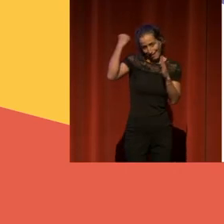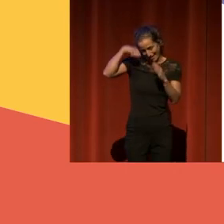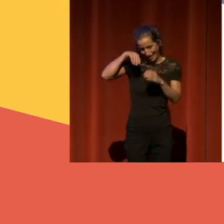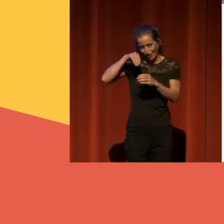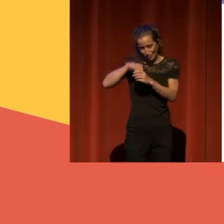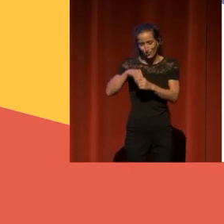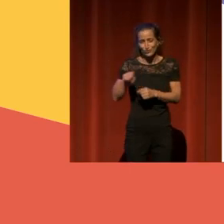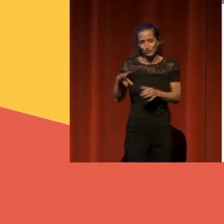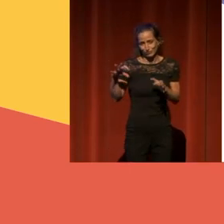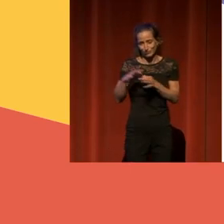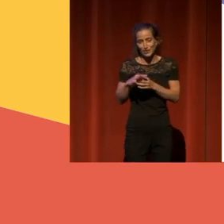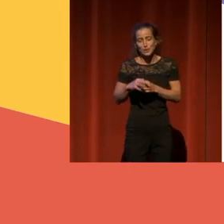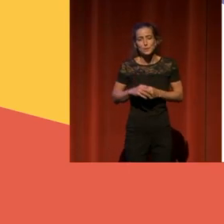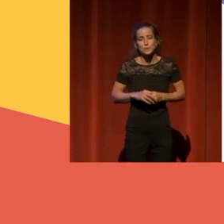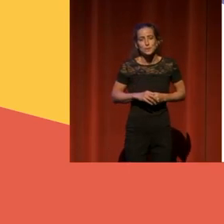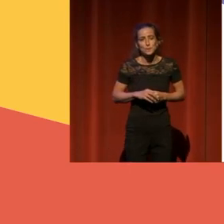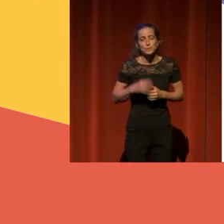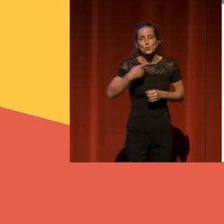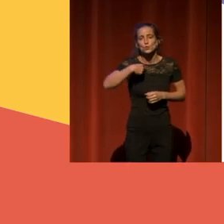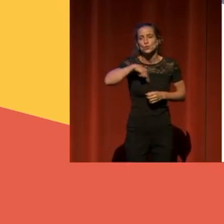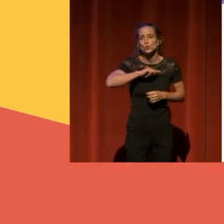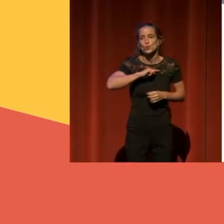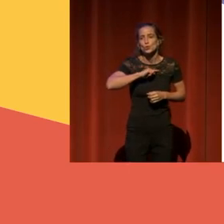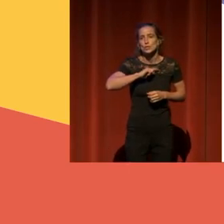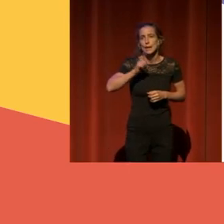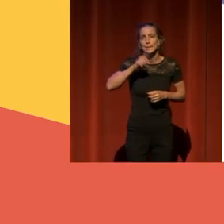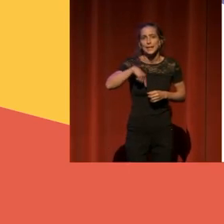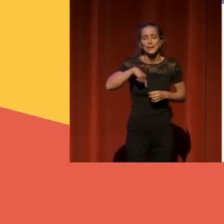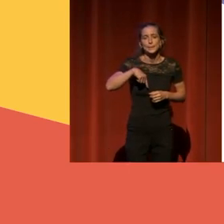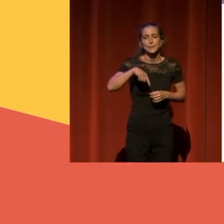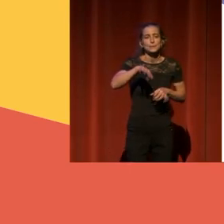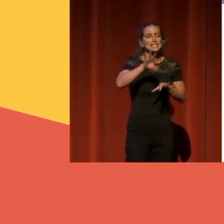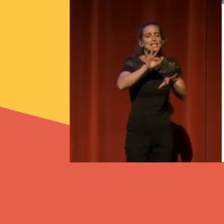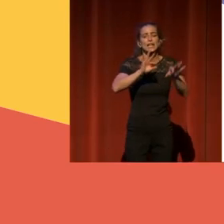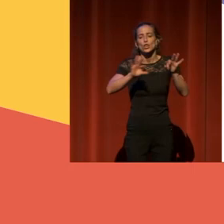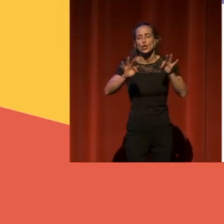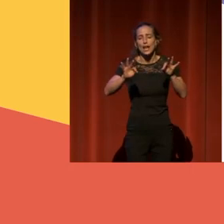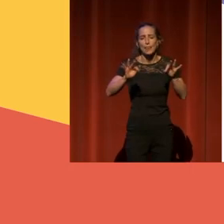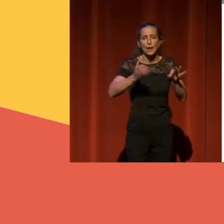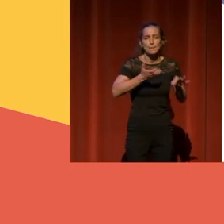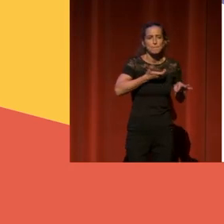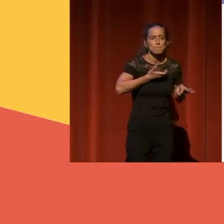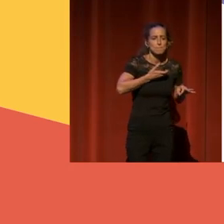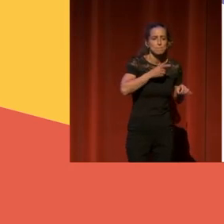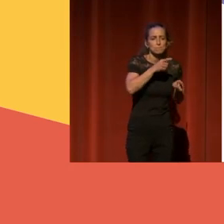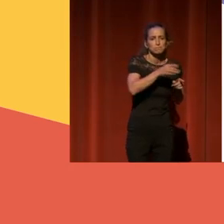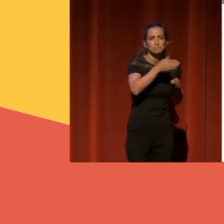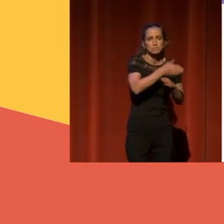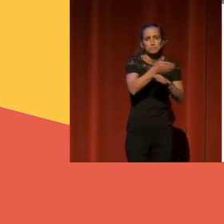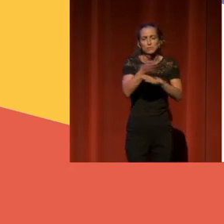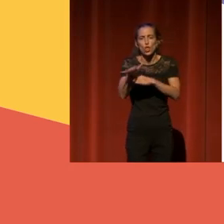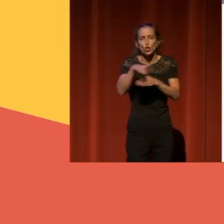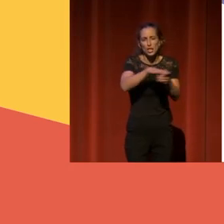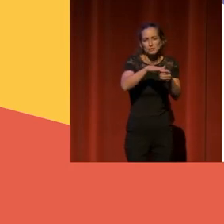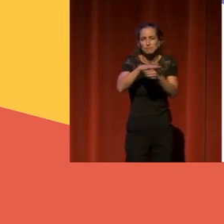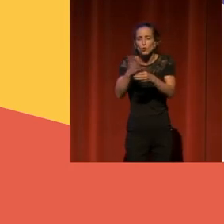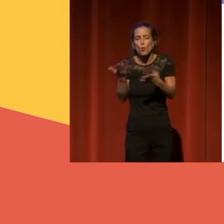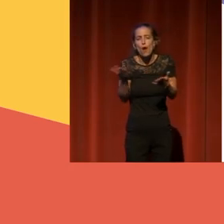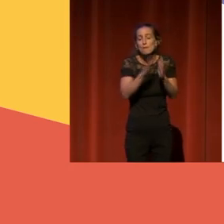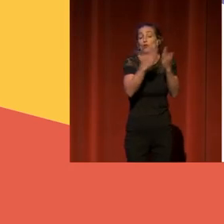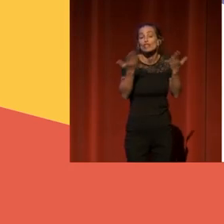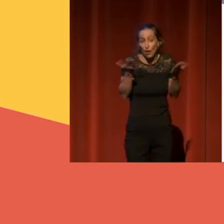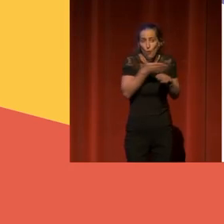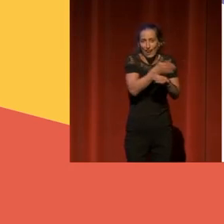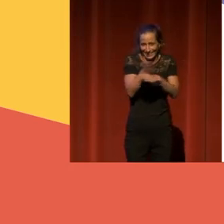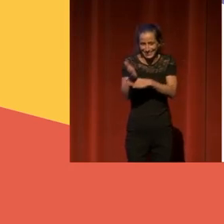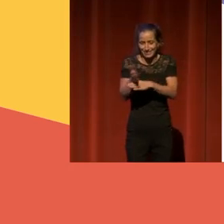aragonesas. Estuvimos haciendo una selección de a qué municipios, es decir, a qué bibliotecas nos dirigíamos, y descubrimos